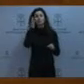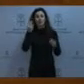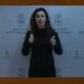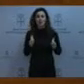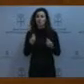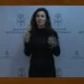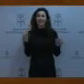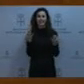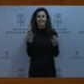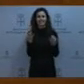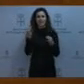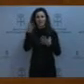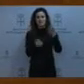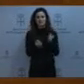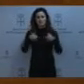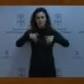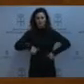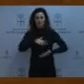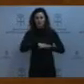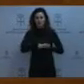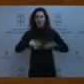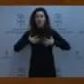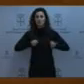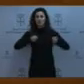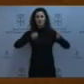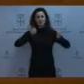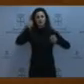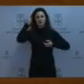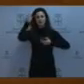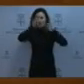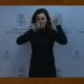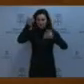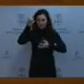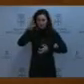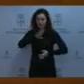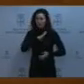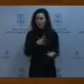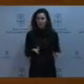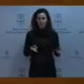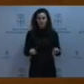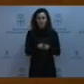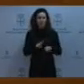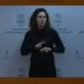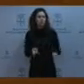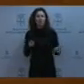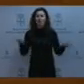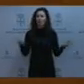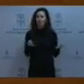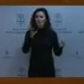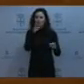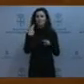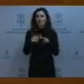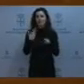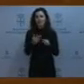sanidad animal, señor Fernández, claro, me mueve a que le tengo que dar una réplica, porque es que han hecho ustedes una